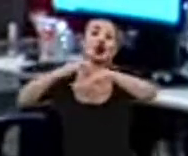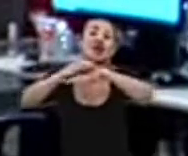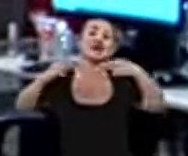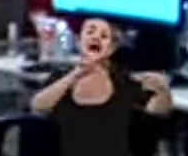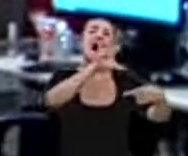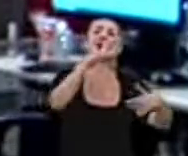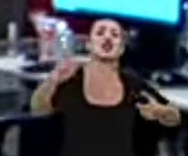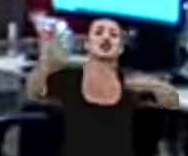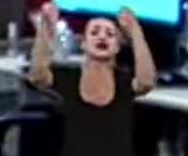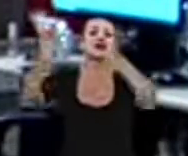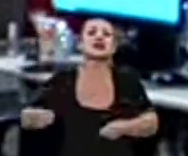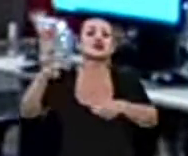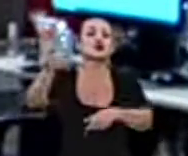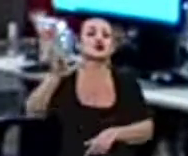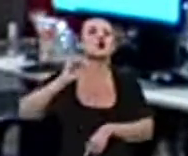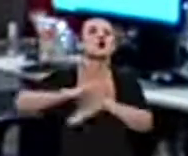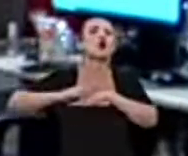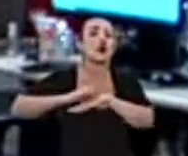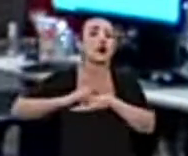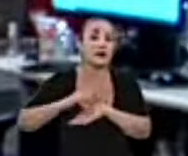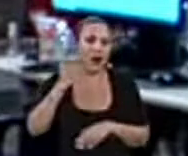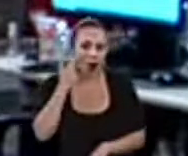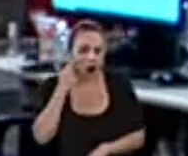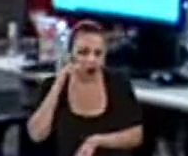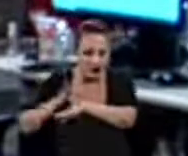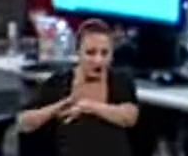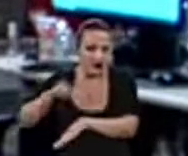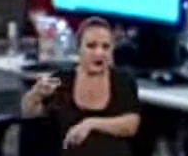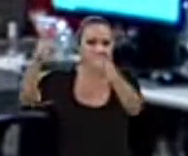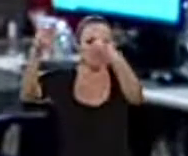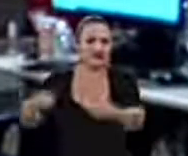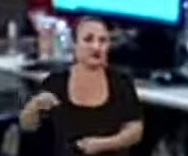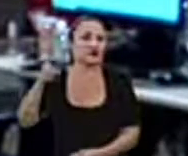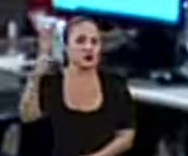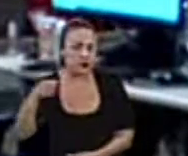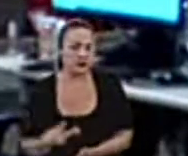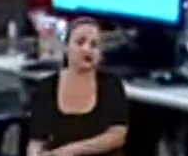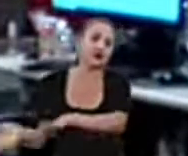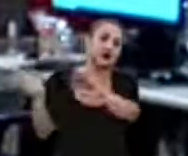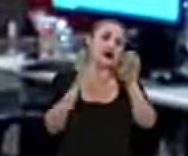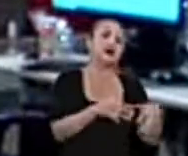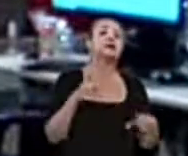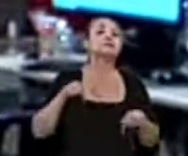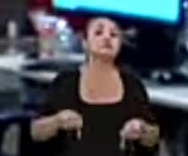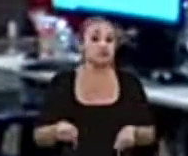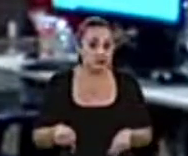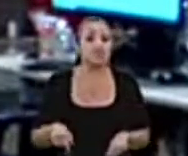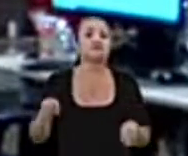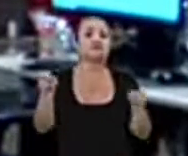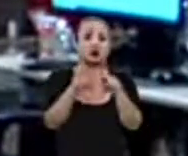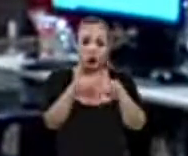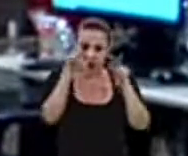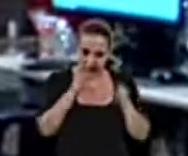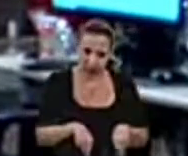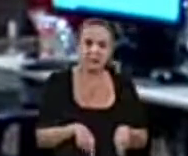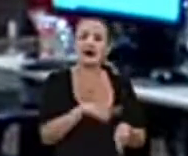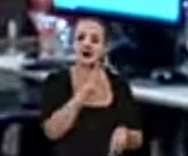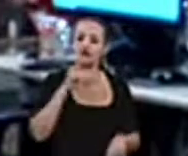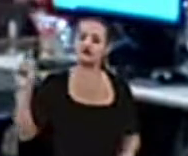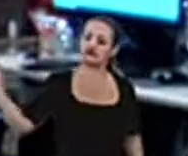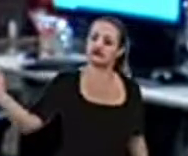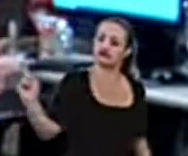allá en el Manuel Murillo Toro. Ojo, son locales, Juan Diego. Les cuento que por aquí también pasó por la redacción con el boom de